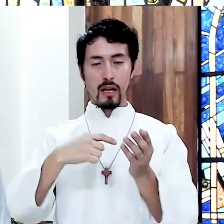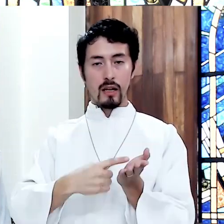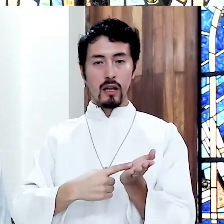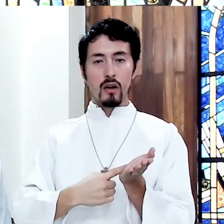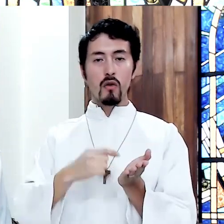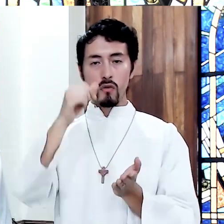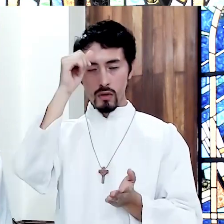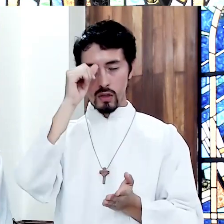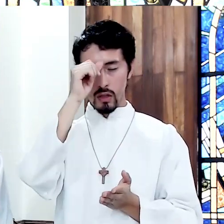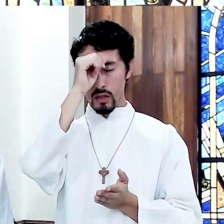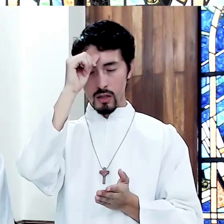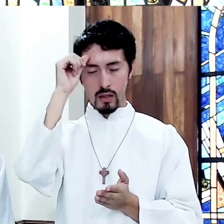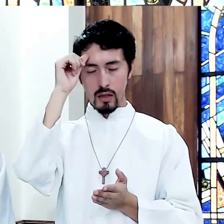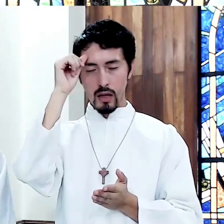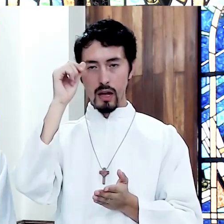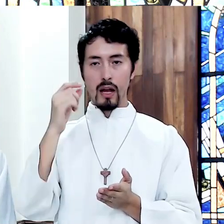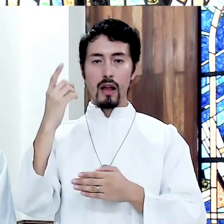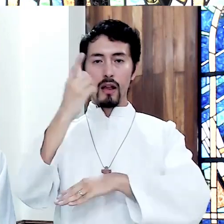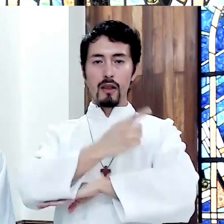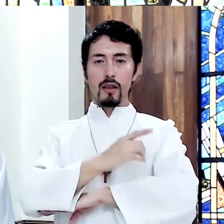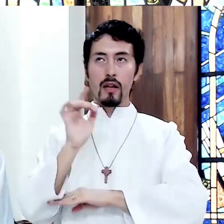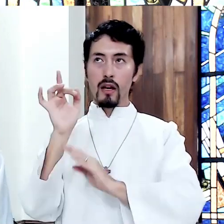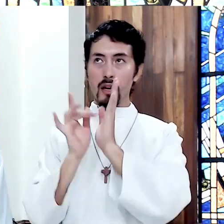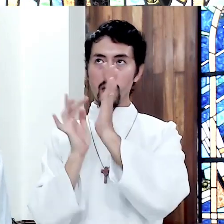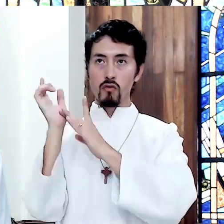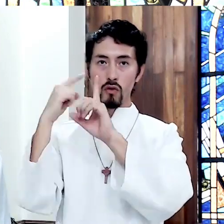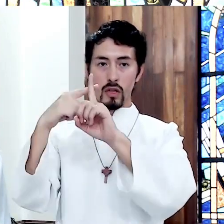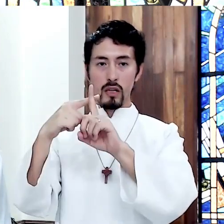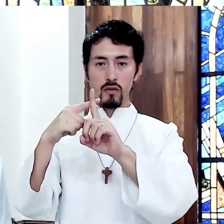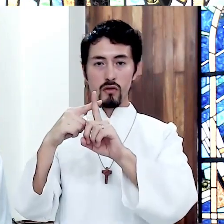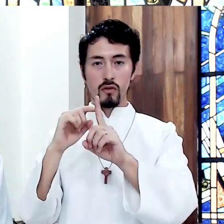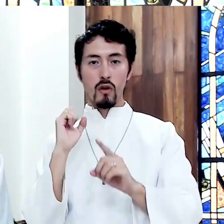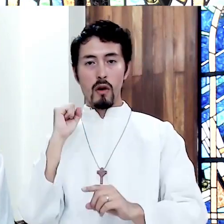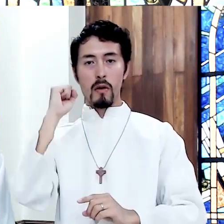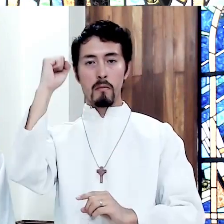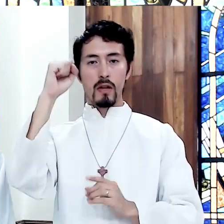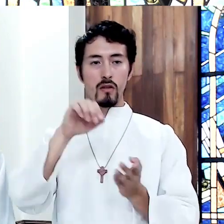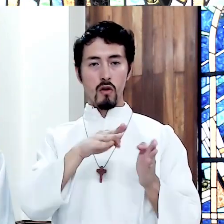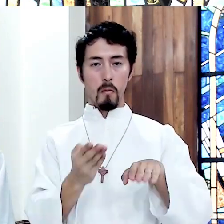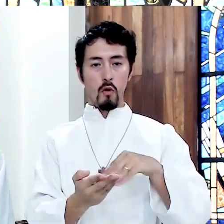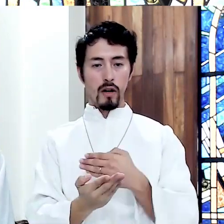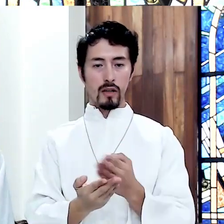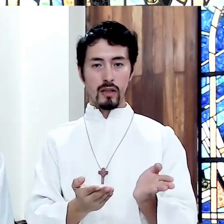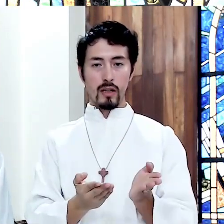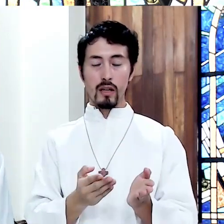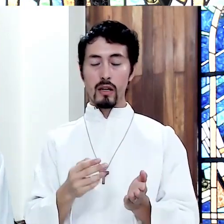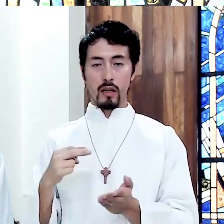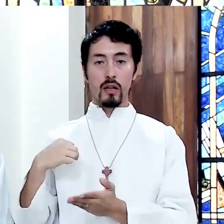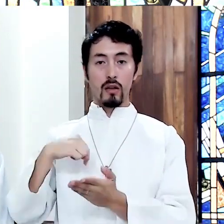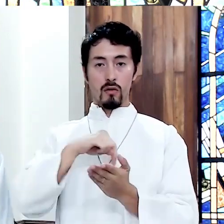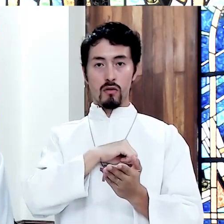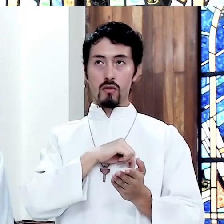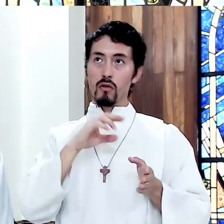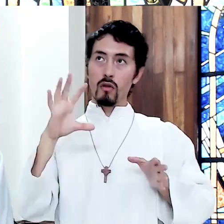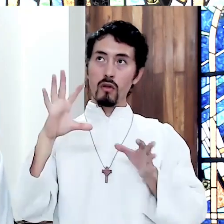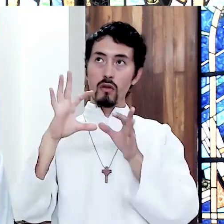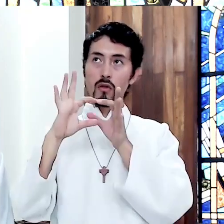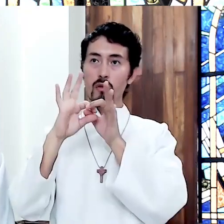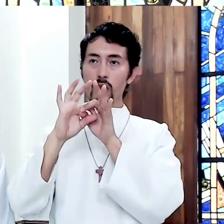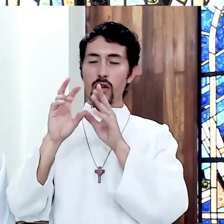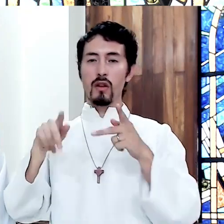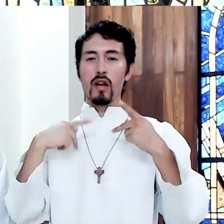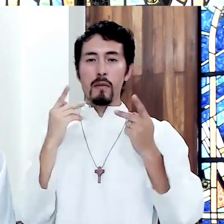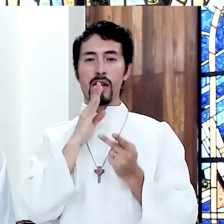domingo, día en que Cristo ha vencido a la muerte y nos ha hecho partícipes de su vida inmortal. Y con el